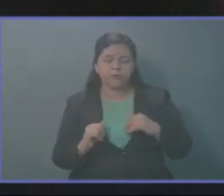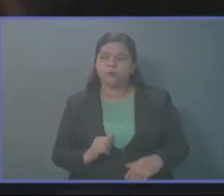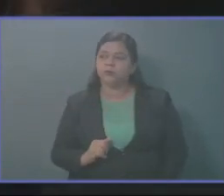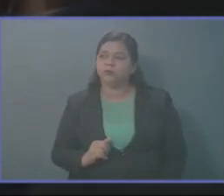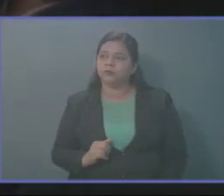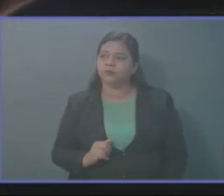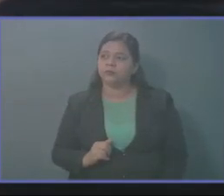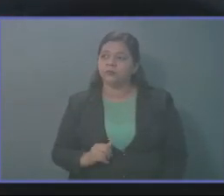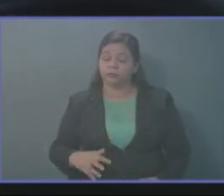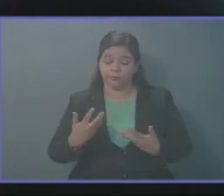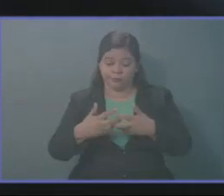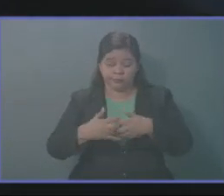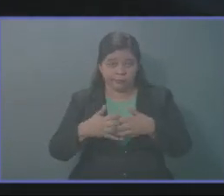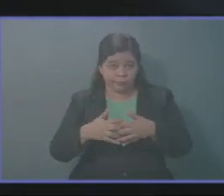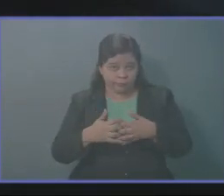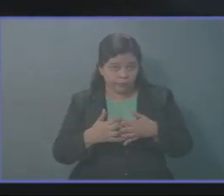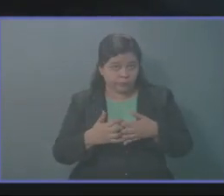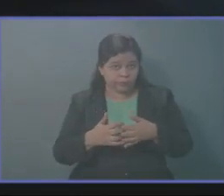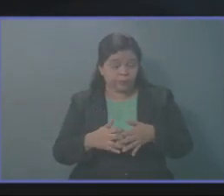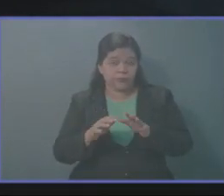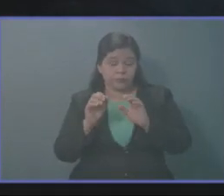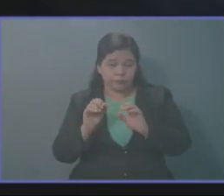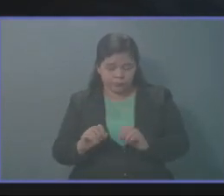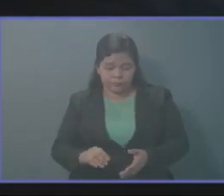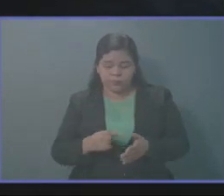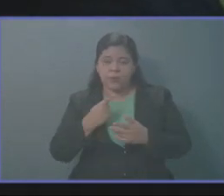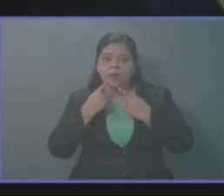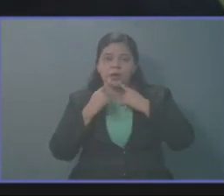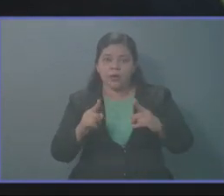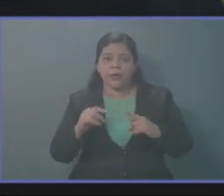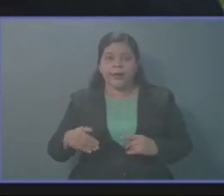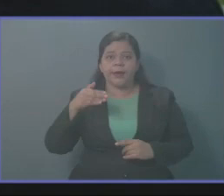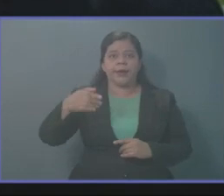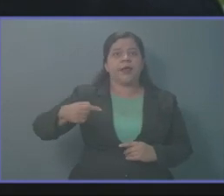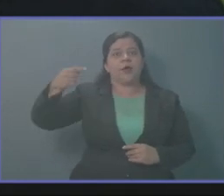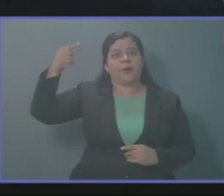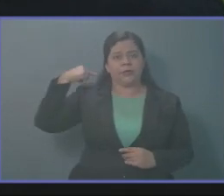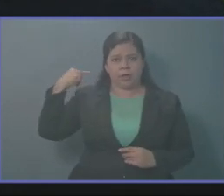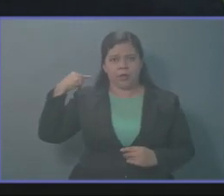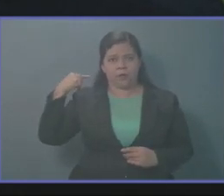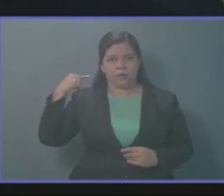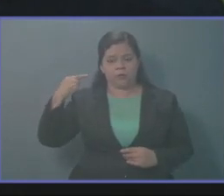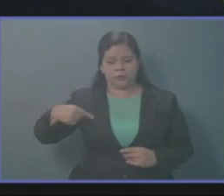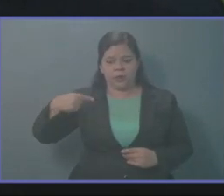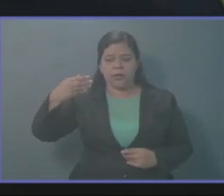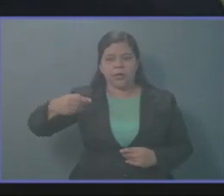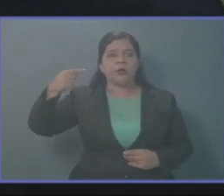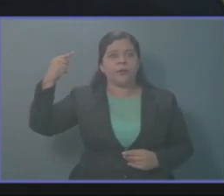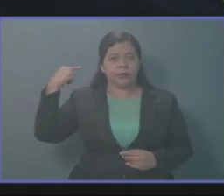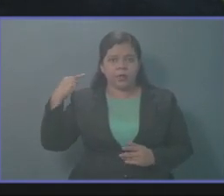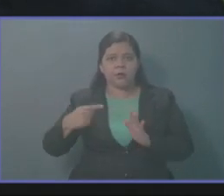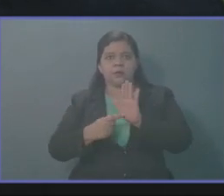las empresas van a declarar lo que ganaron el año pasado. Sí, el año pasado. El año pasado.